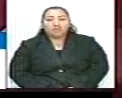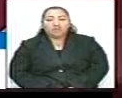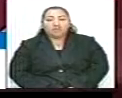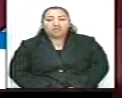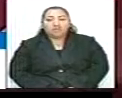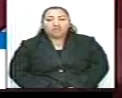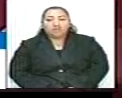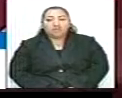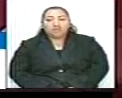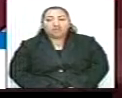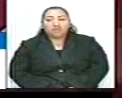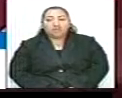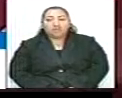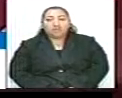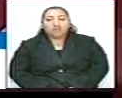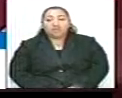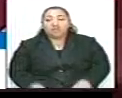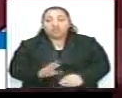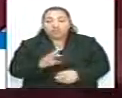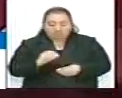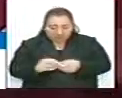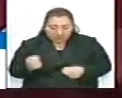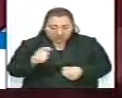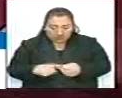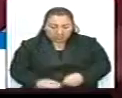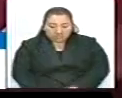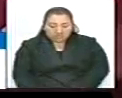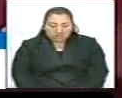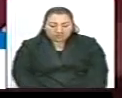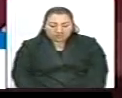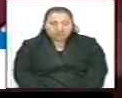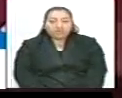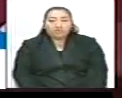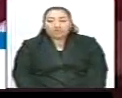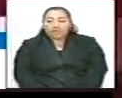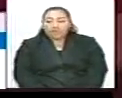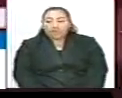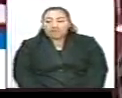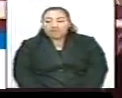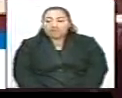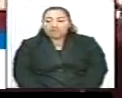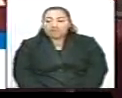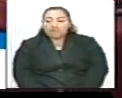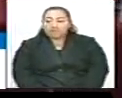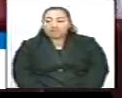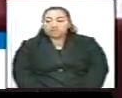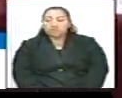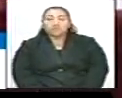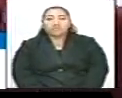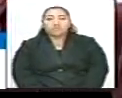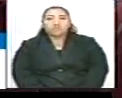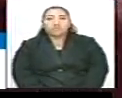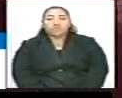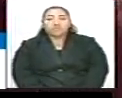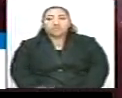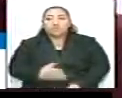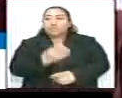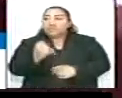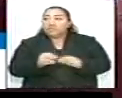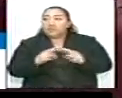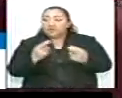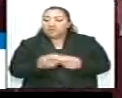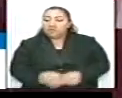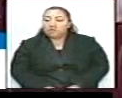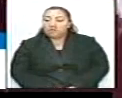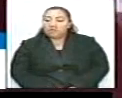saneamiento. Si no hay ninguna otra participación más, colegas congresistas, antes de concluir esta sesión,